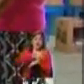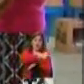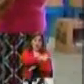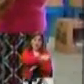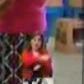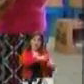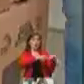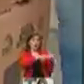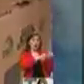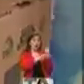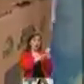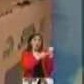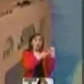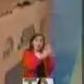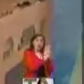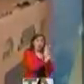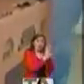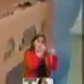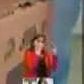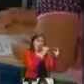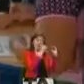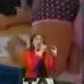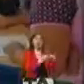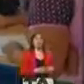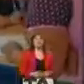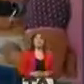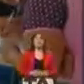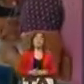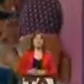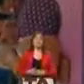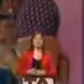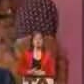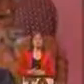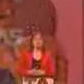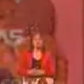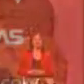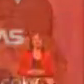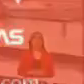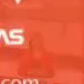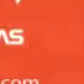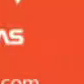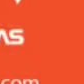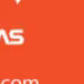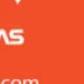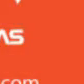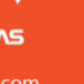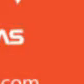momento un reforzamiento de la capacitación. En Quito, María Gracia Costa, 24 horas.